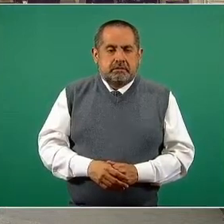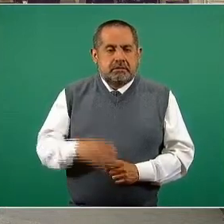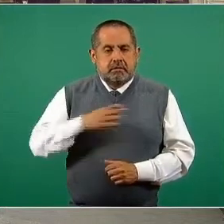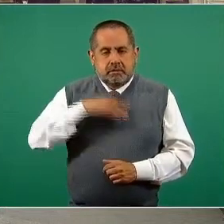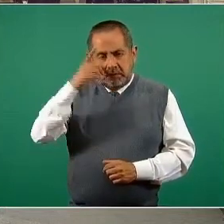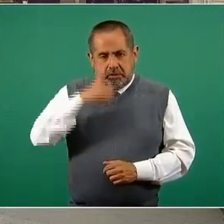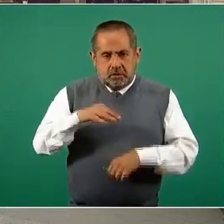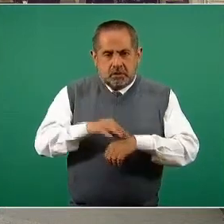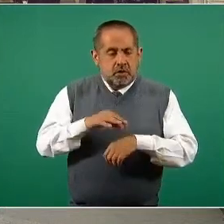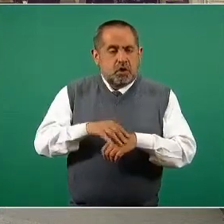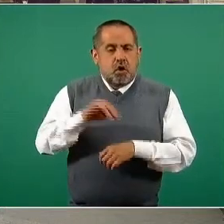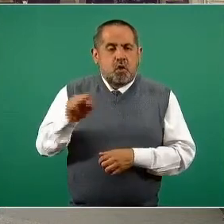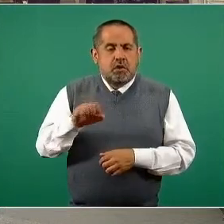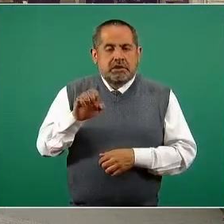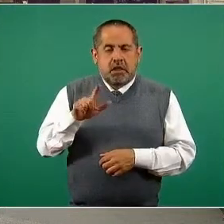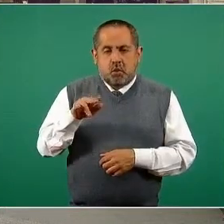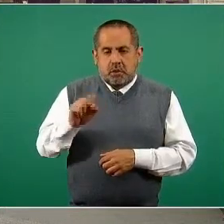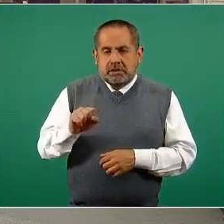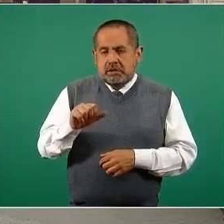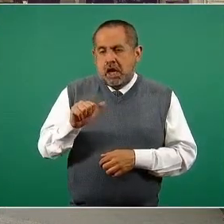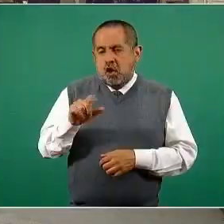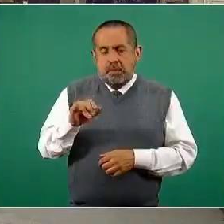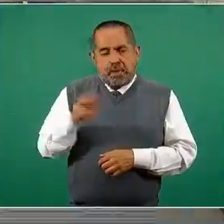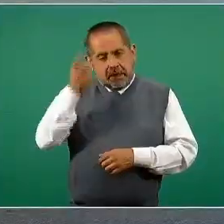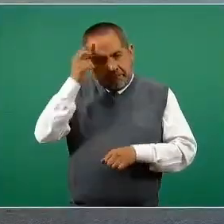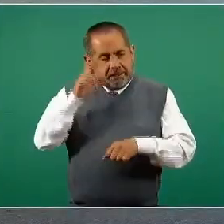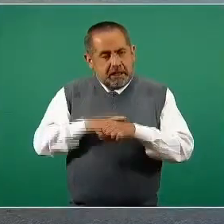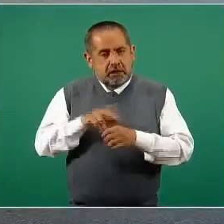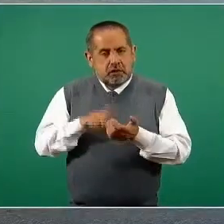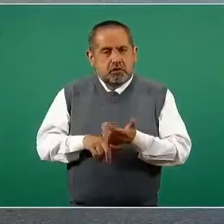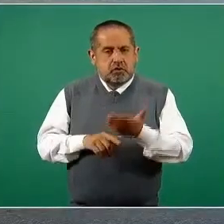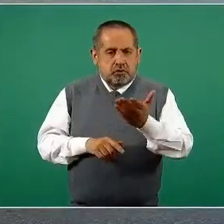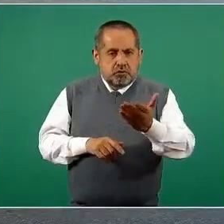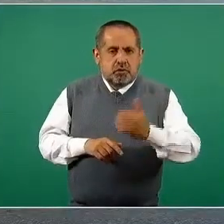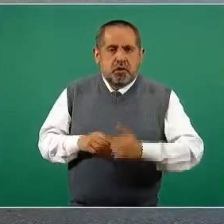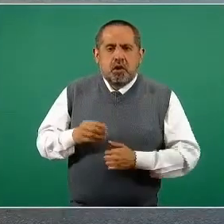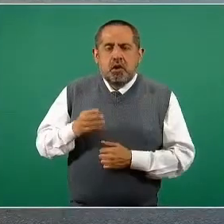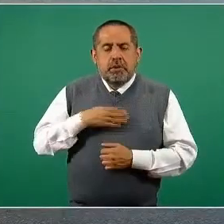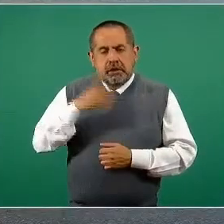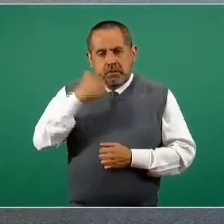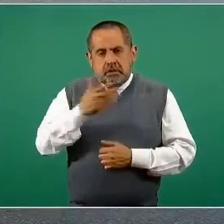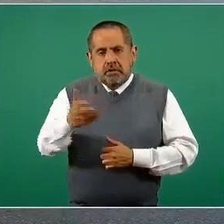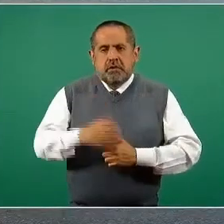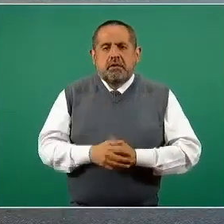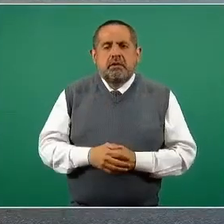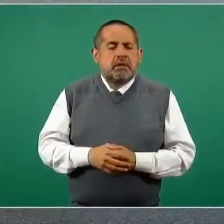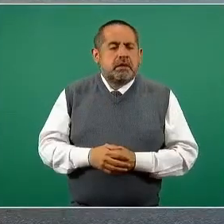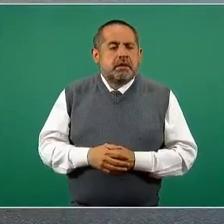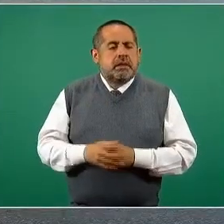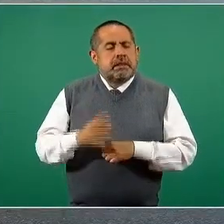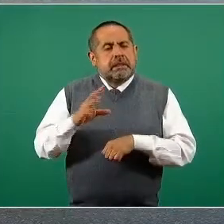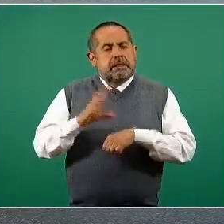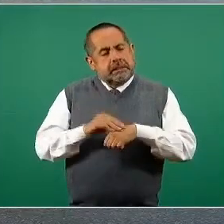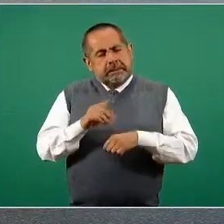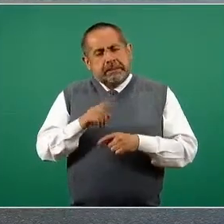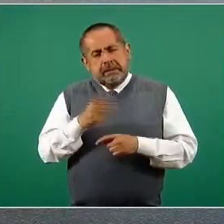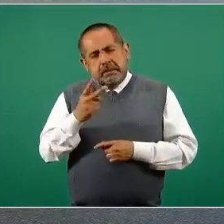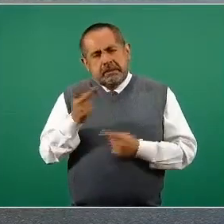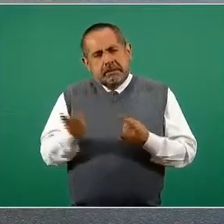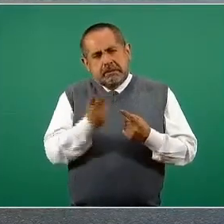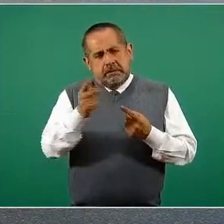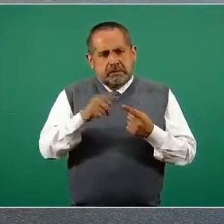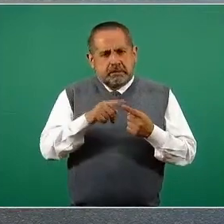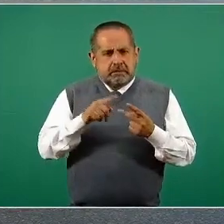Buenas noches, doctor José Luis Salomé Segarra, director del INDRE, audiencia, medios, buenas noches. Si me permite un par de preguntas,